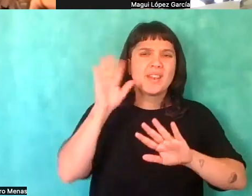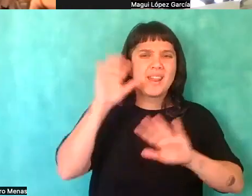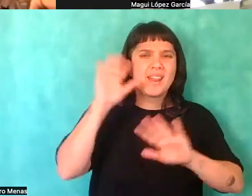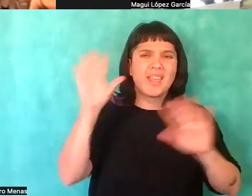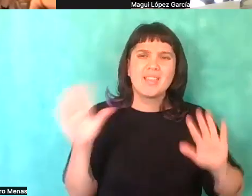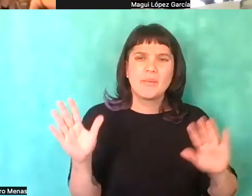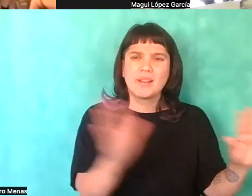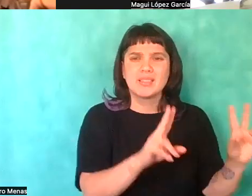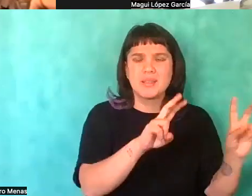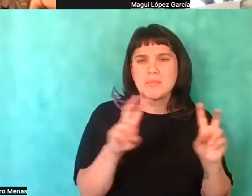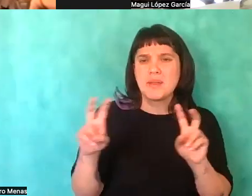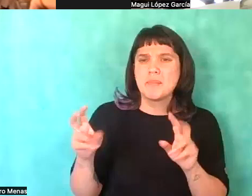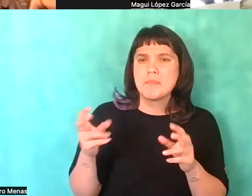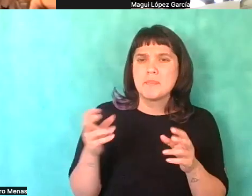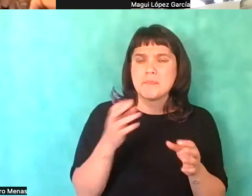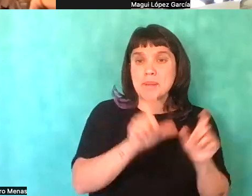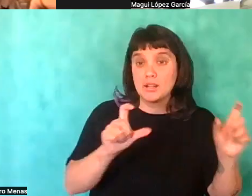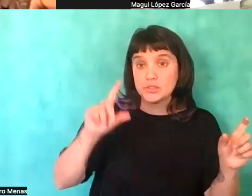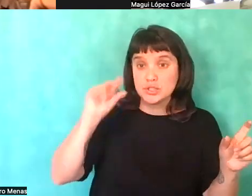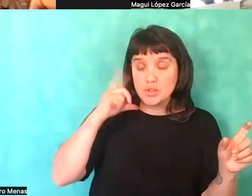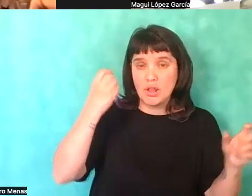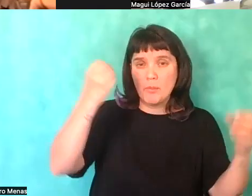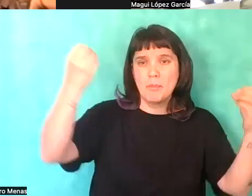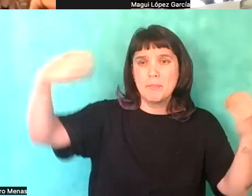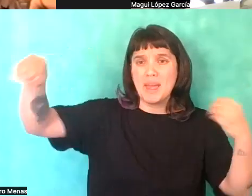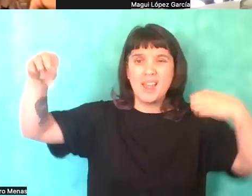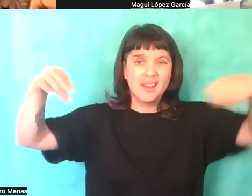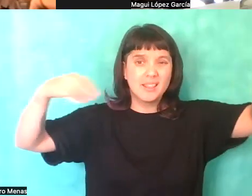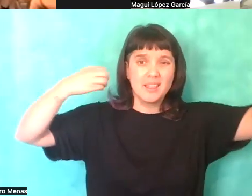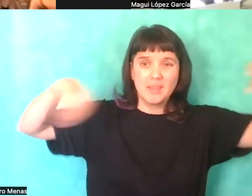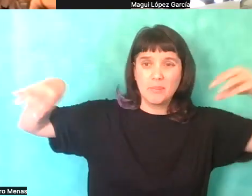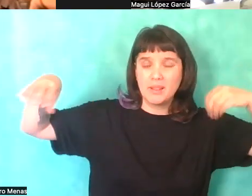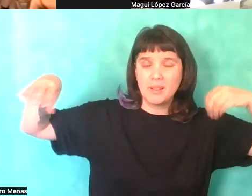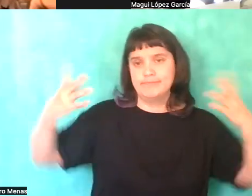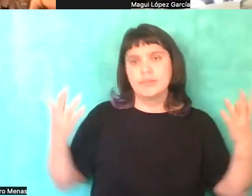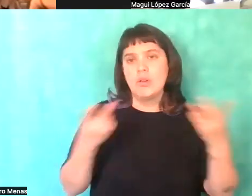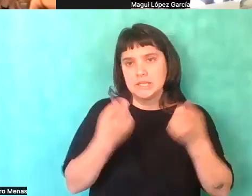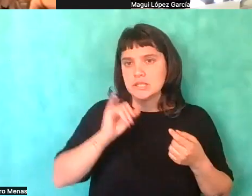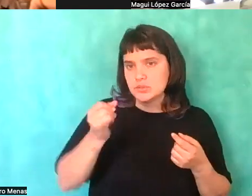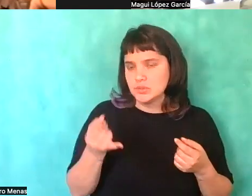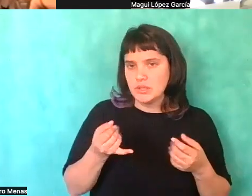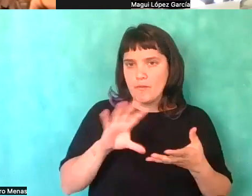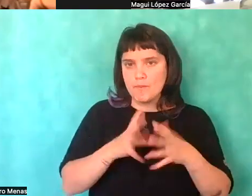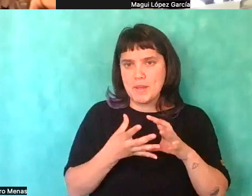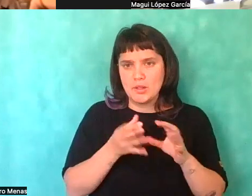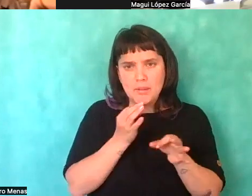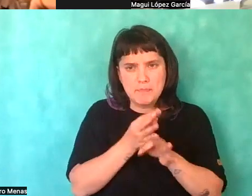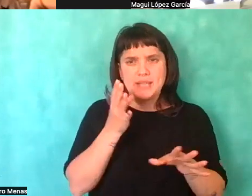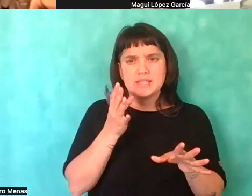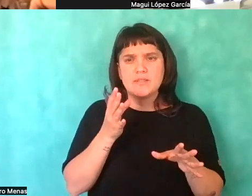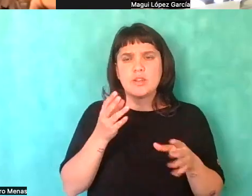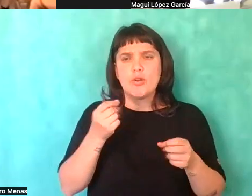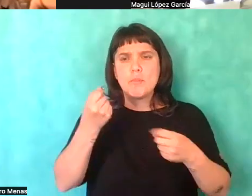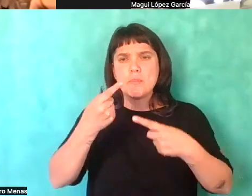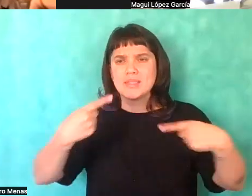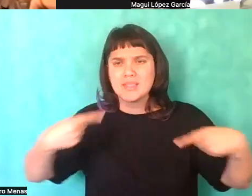perdidas en distintas escuelas, porque, bueno, se necesita, digamos, una metodología específica, se necesitan materiales didácticos específicos, una formación